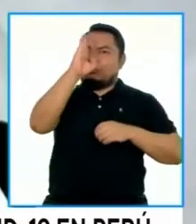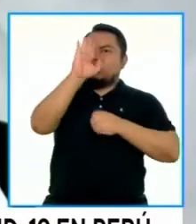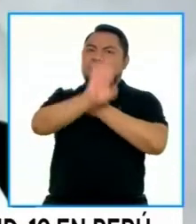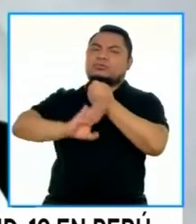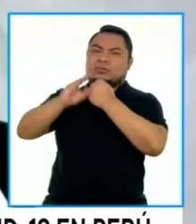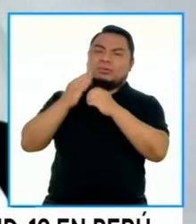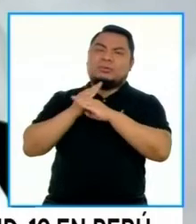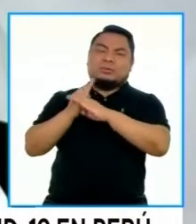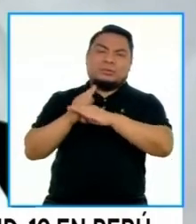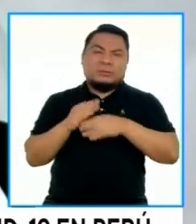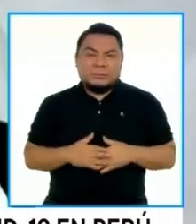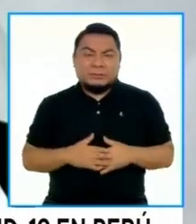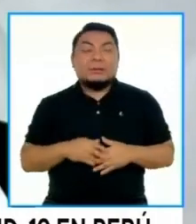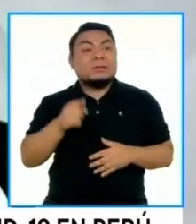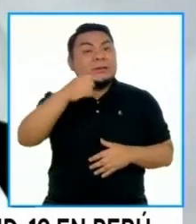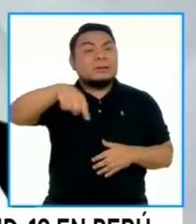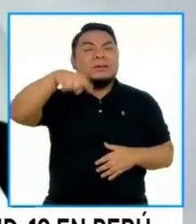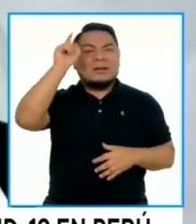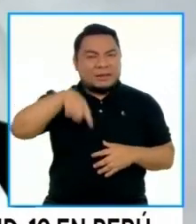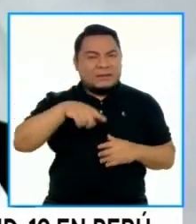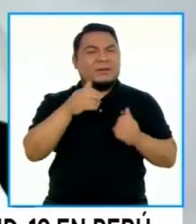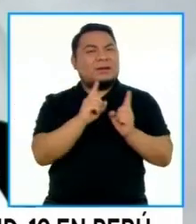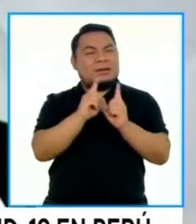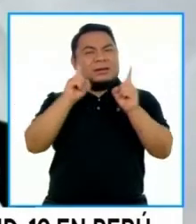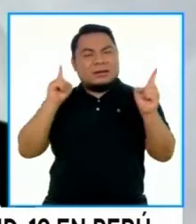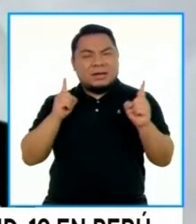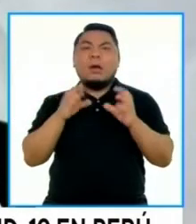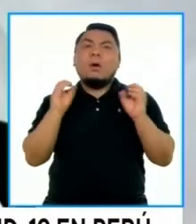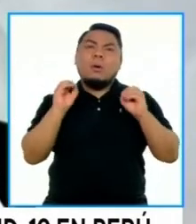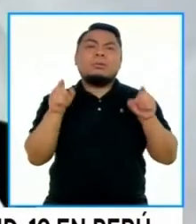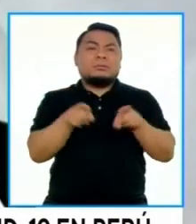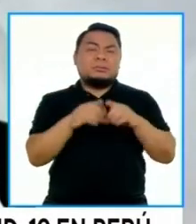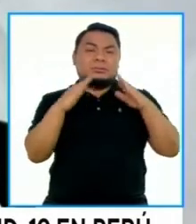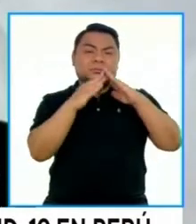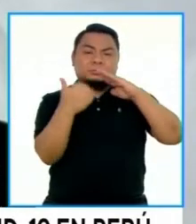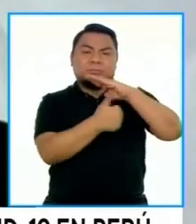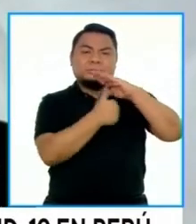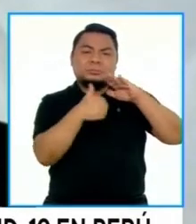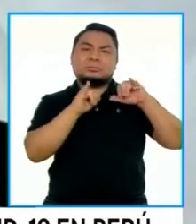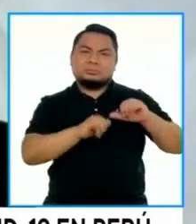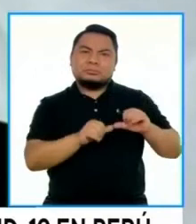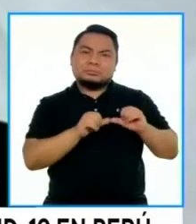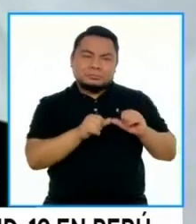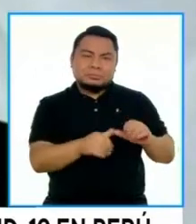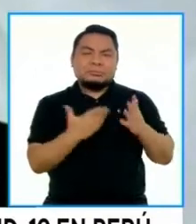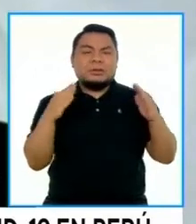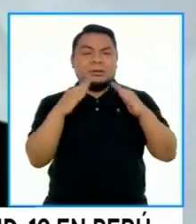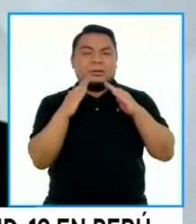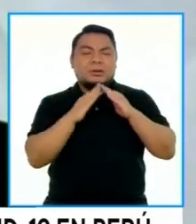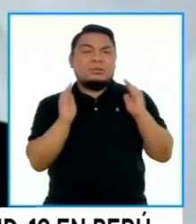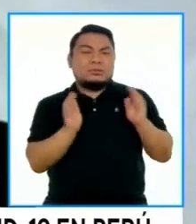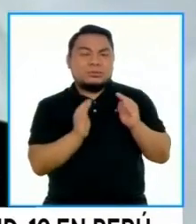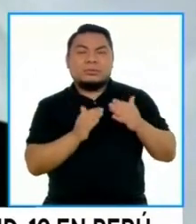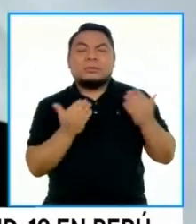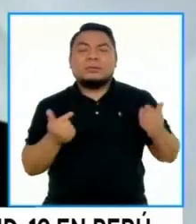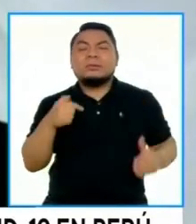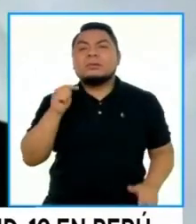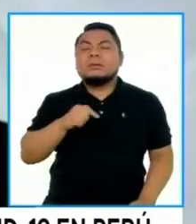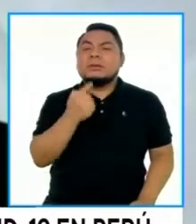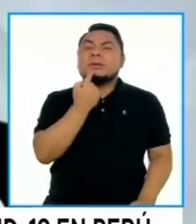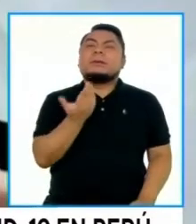no solamente con aislarnos, porque podemos estar aislados en un domicilio, un recinto que es pequeño, donde se